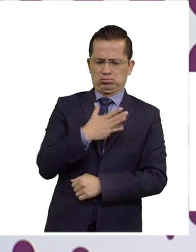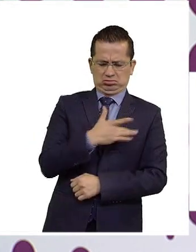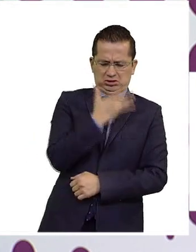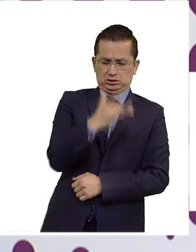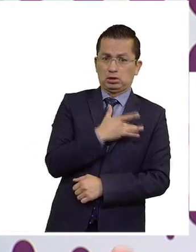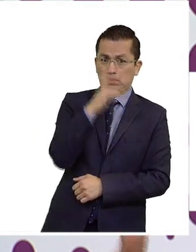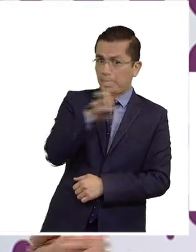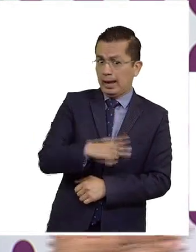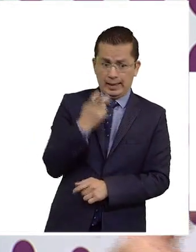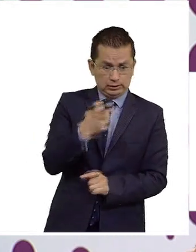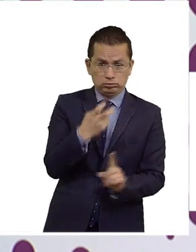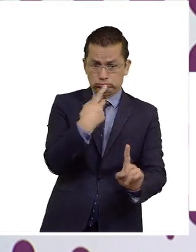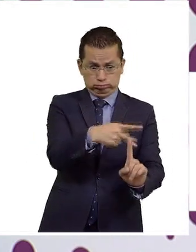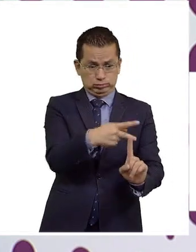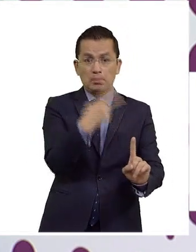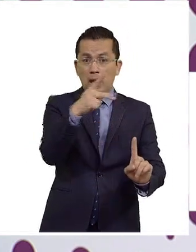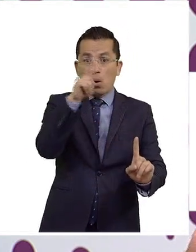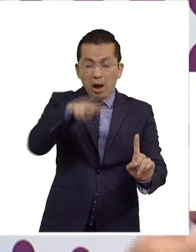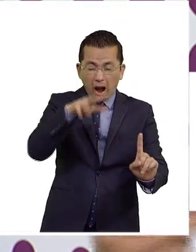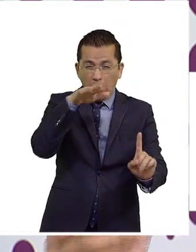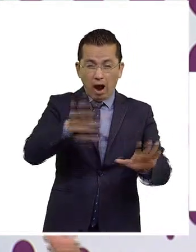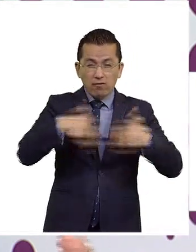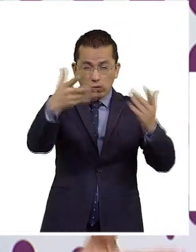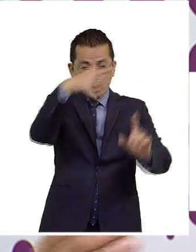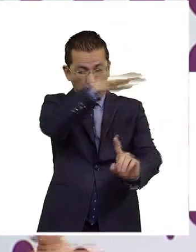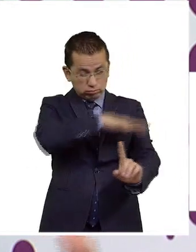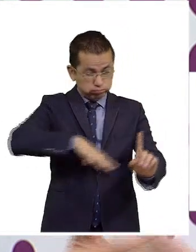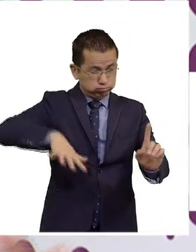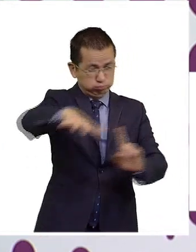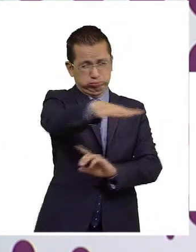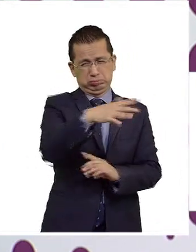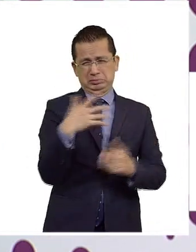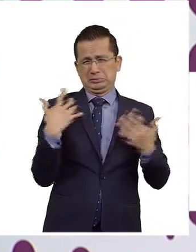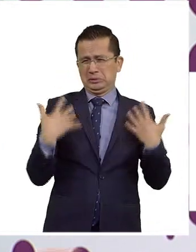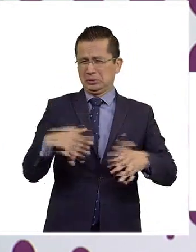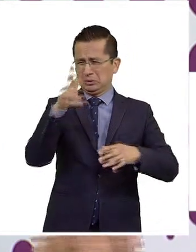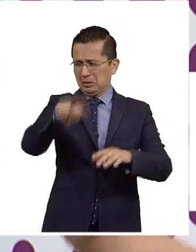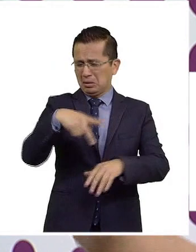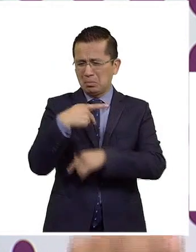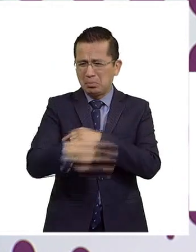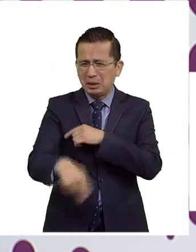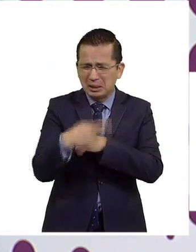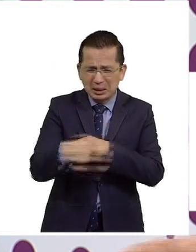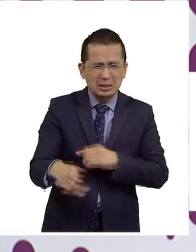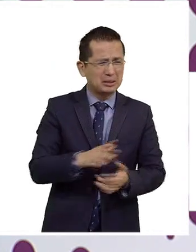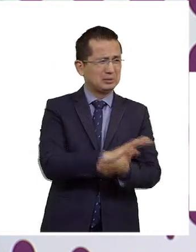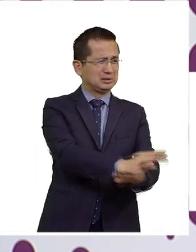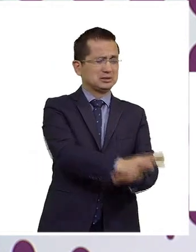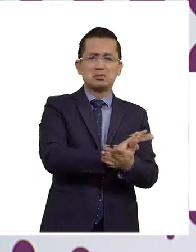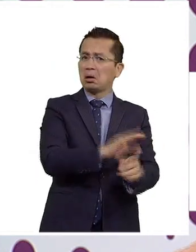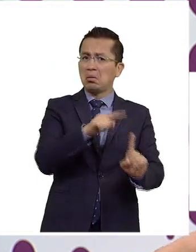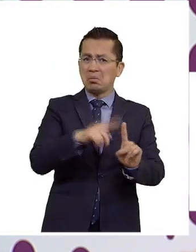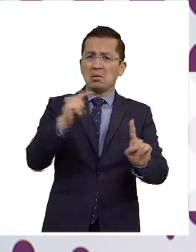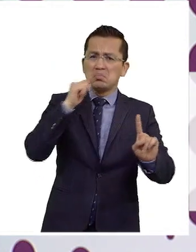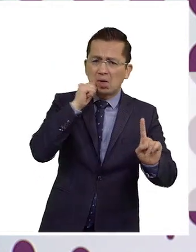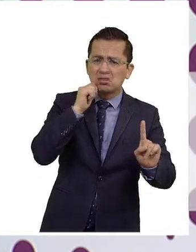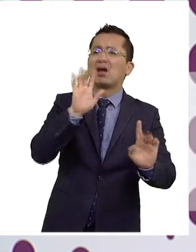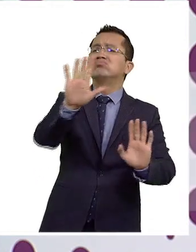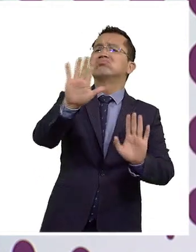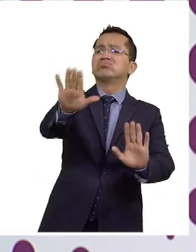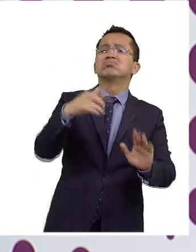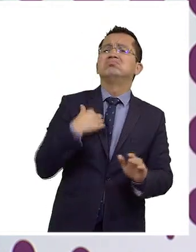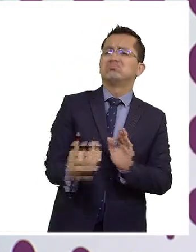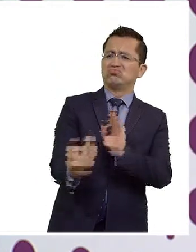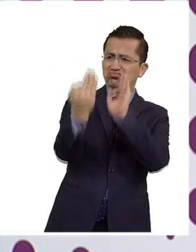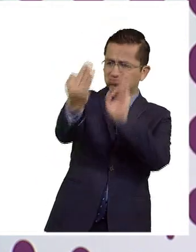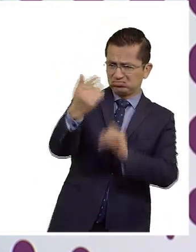Claro que no. atreverse en una sociedad como esta, Sí. con los riesgos, la discriminación, lo que enfrentan a decir, así soy, así me vivo y quiero que me nombres